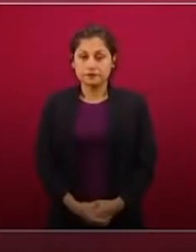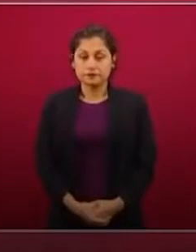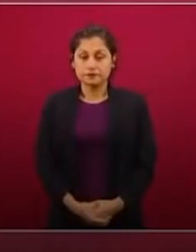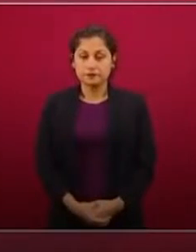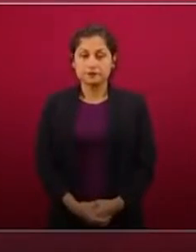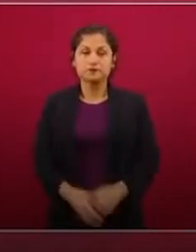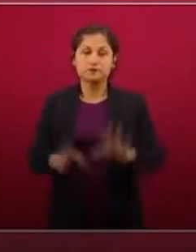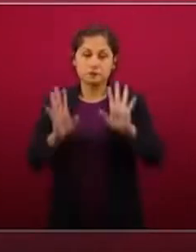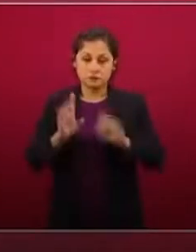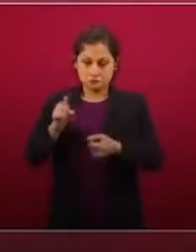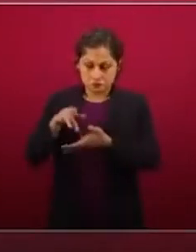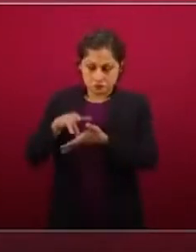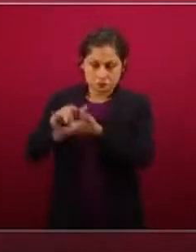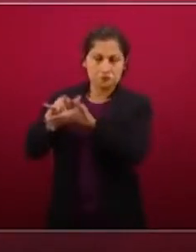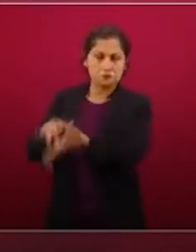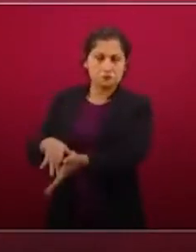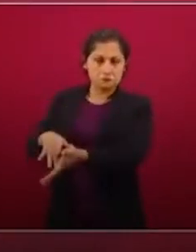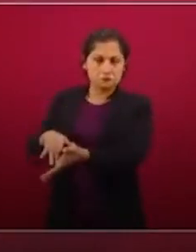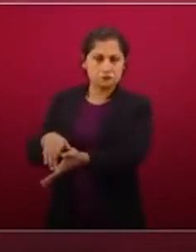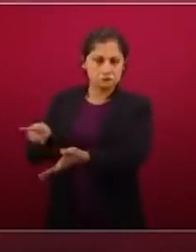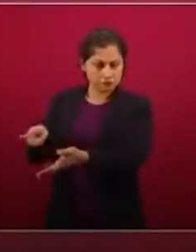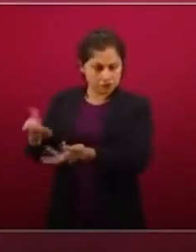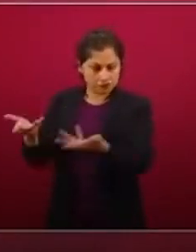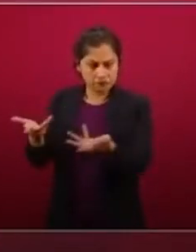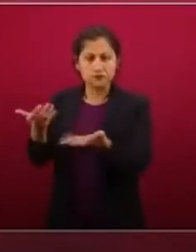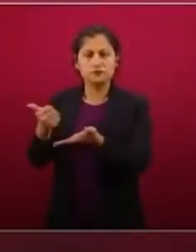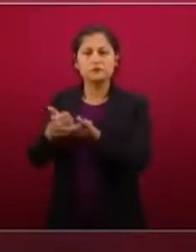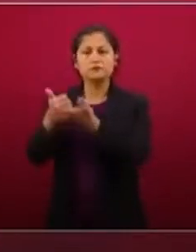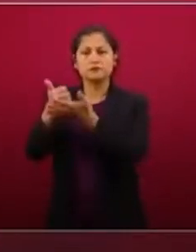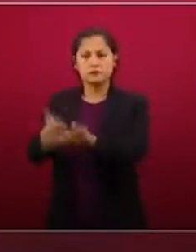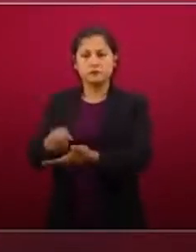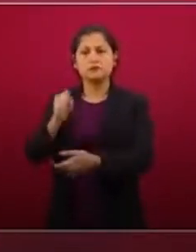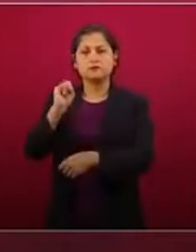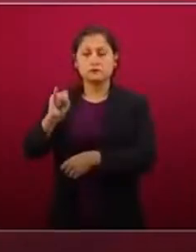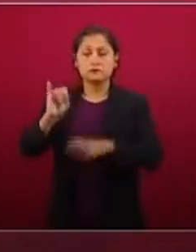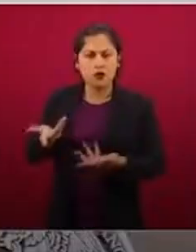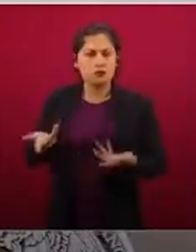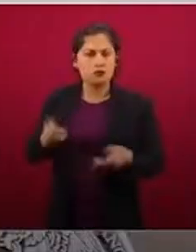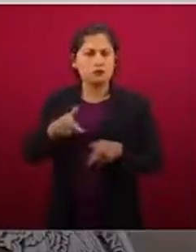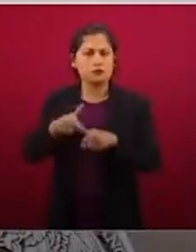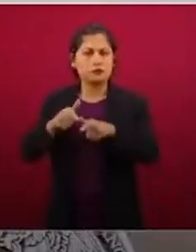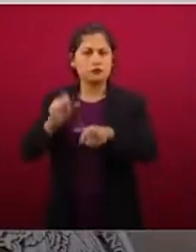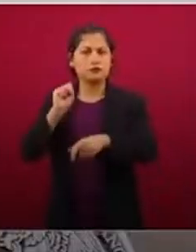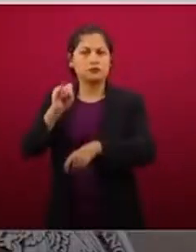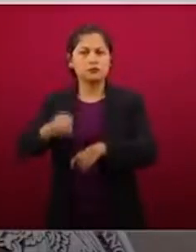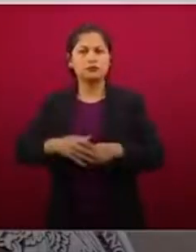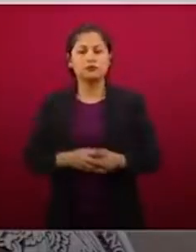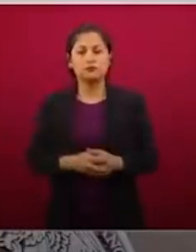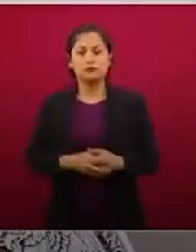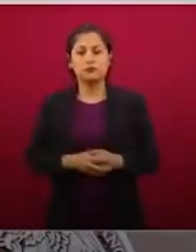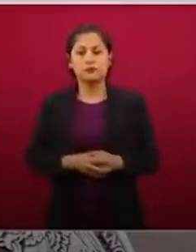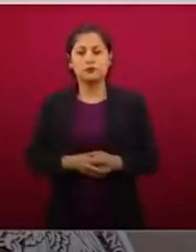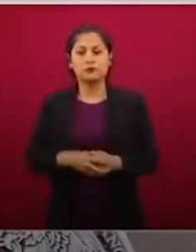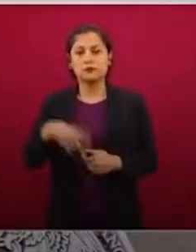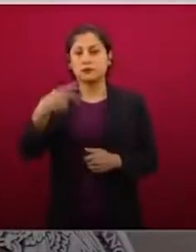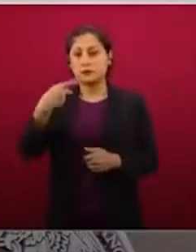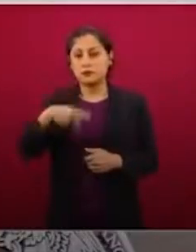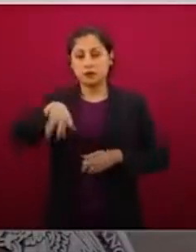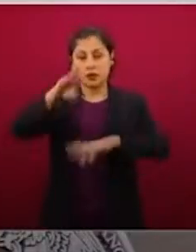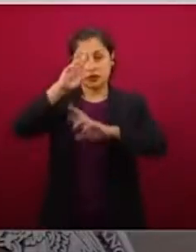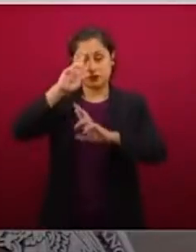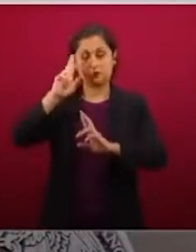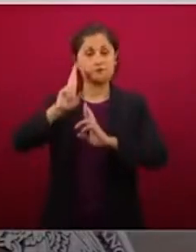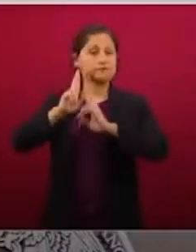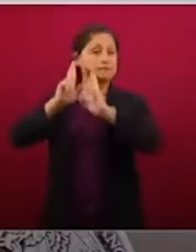contribuya, se apoye desde el Ejecutivo en lo que podamos, respetando la autonomía,